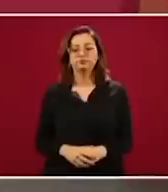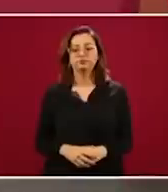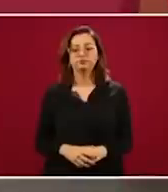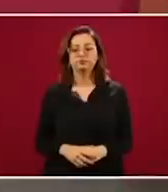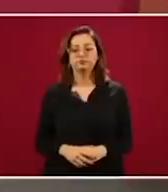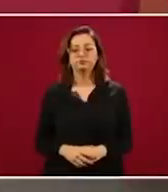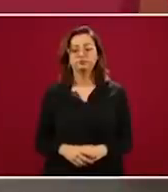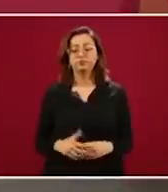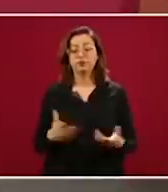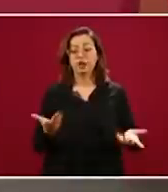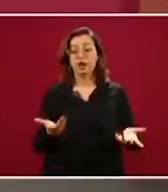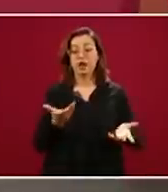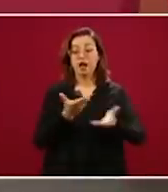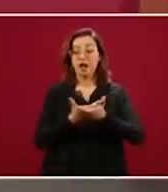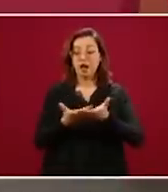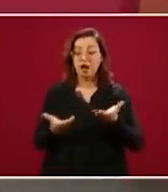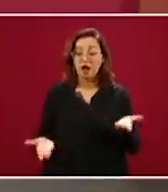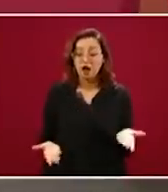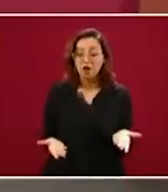1938, más ahora que estamos